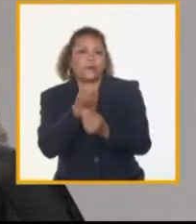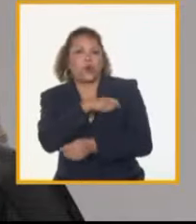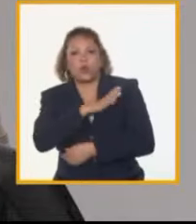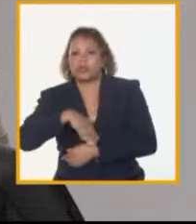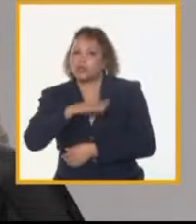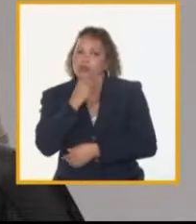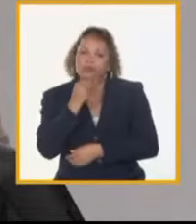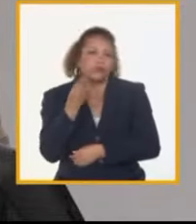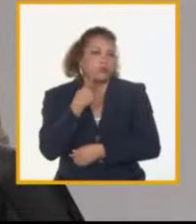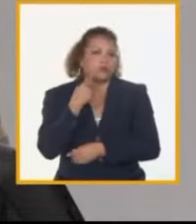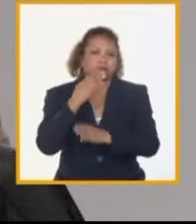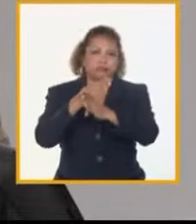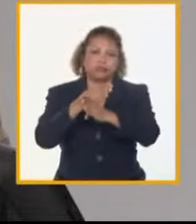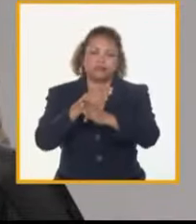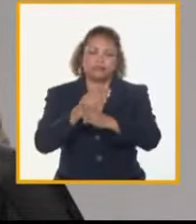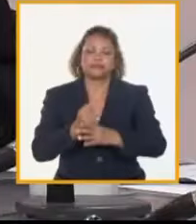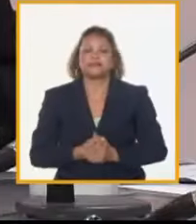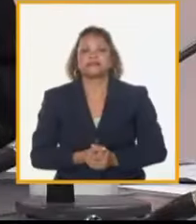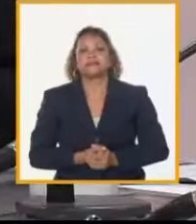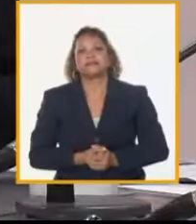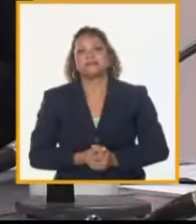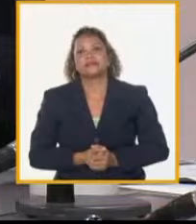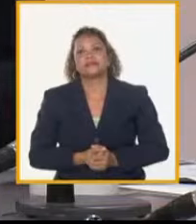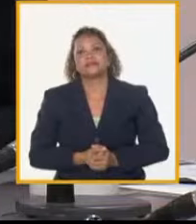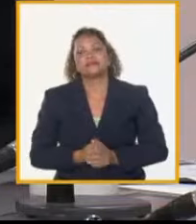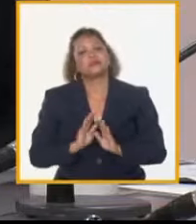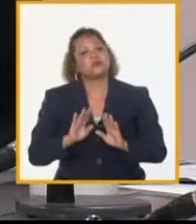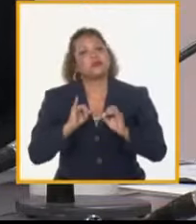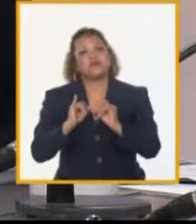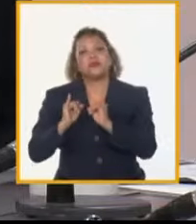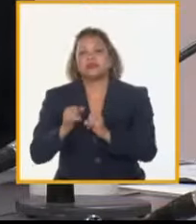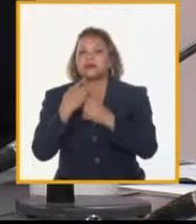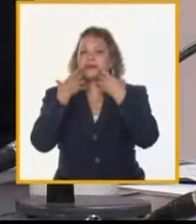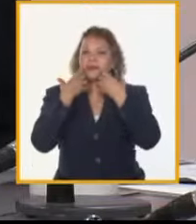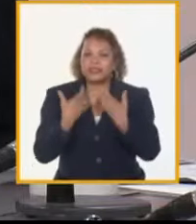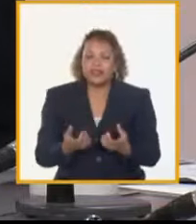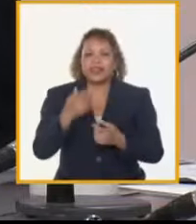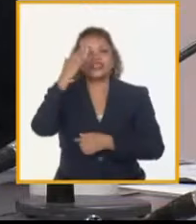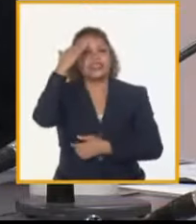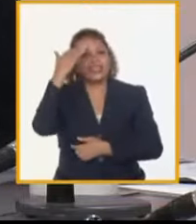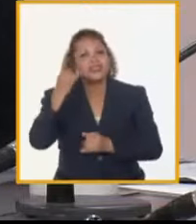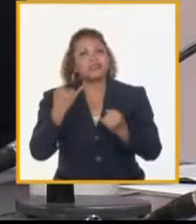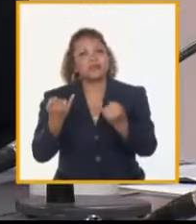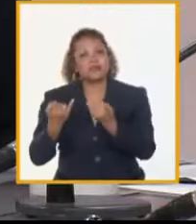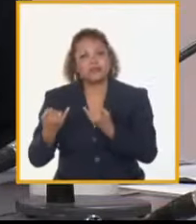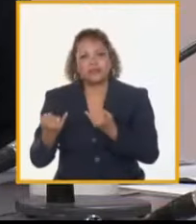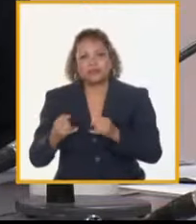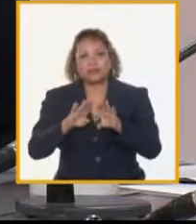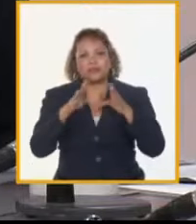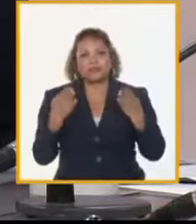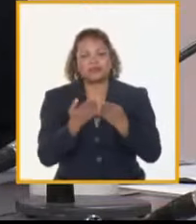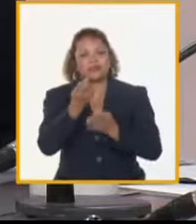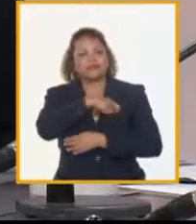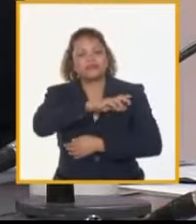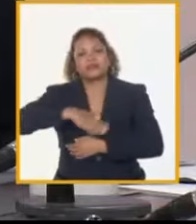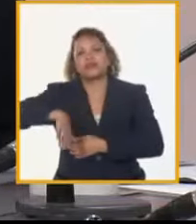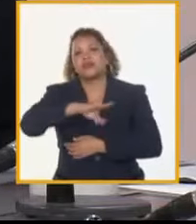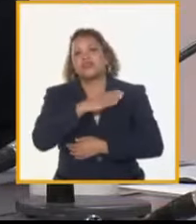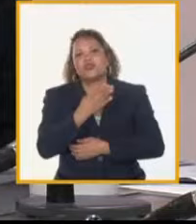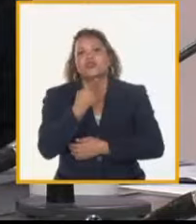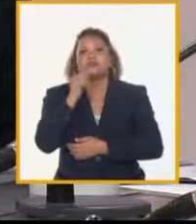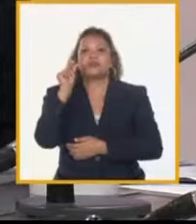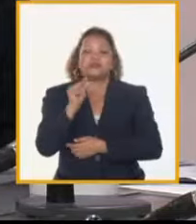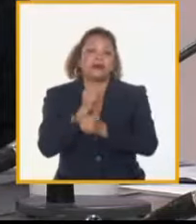tampoco. Bueno, son precisiones también importantes. Gracias a él por esta información para los usuarios, sobre todo de